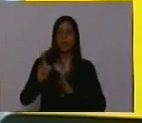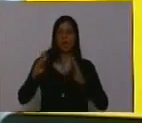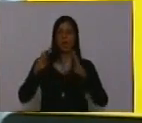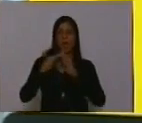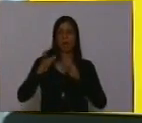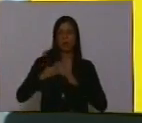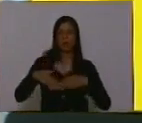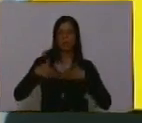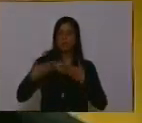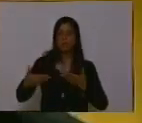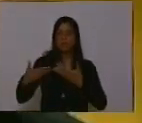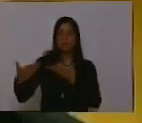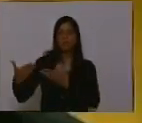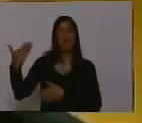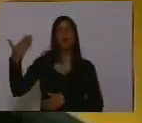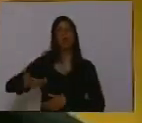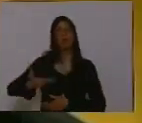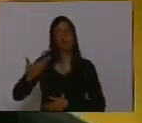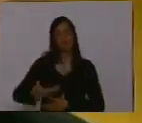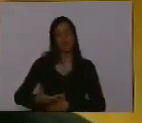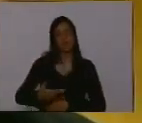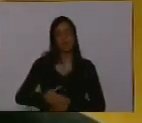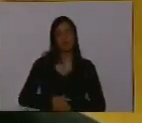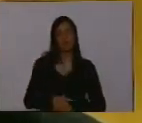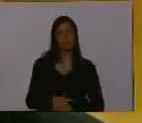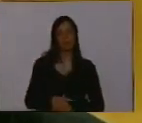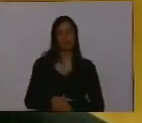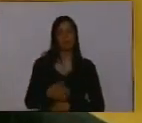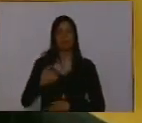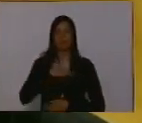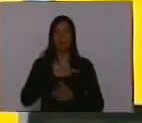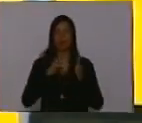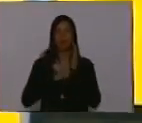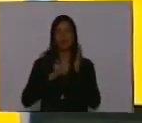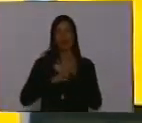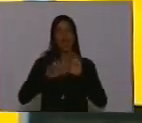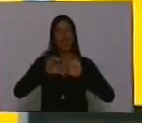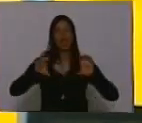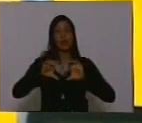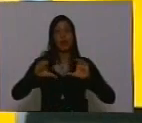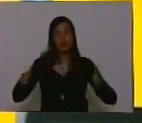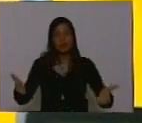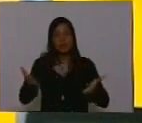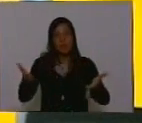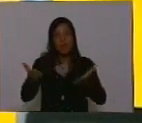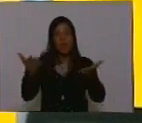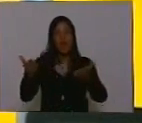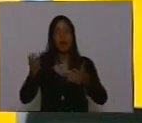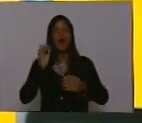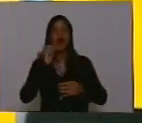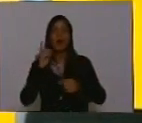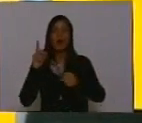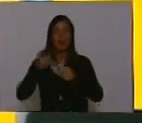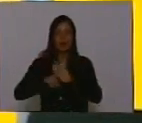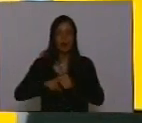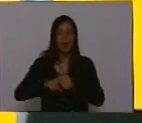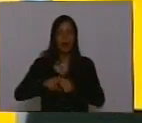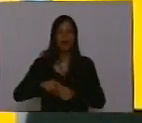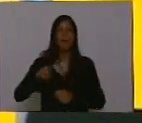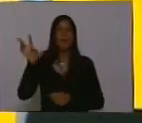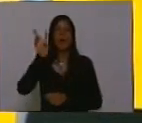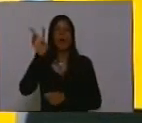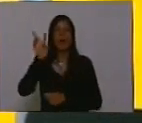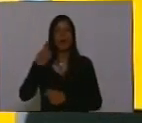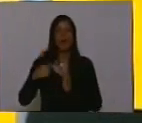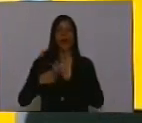en este gran capítulo de la juventud. Seguimos garantizando la educación Y es por eso que hoy somos ejemplo y tenemos